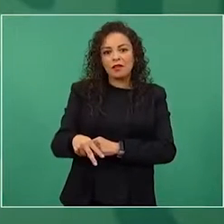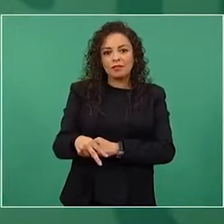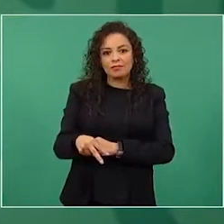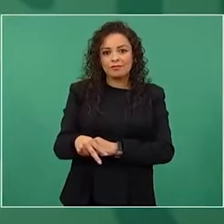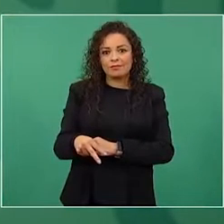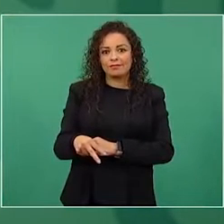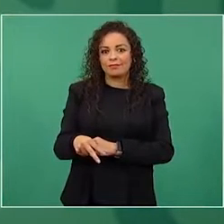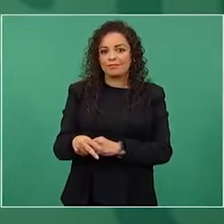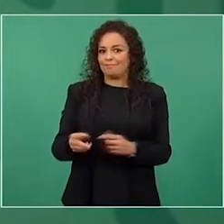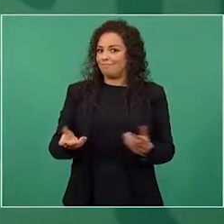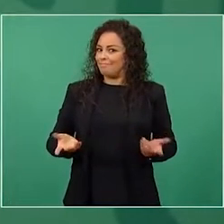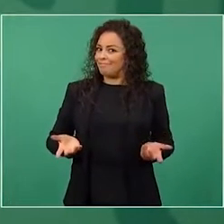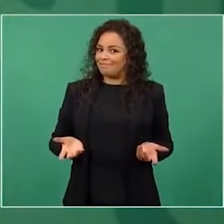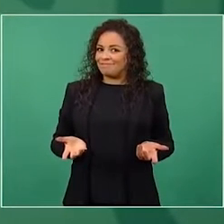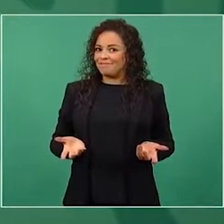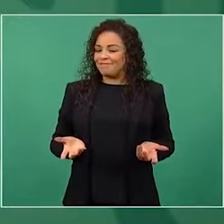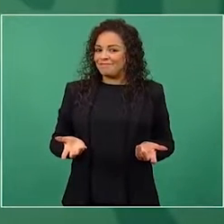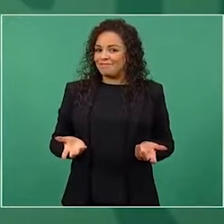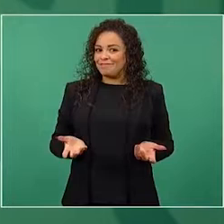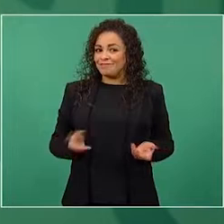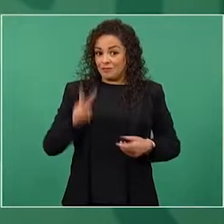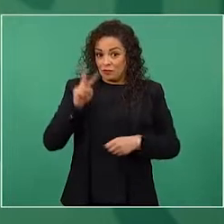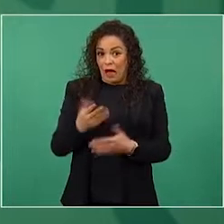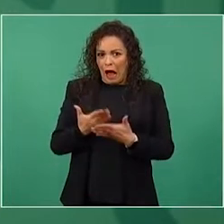Entonces, ¿cómo el pueblo